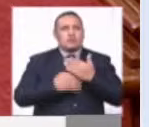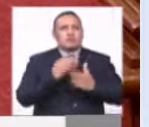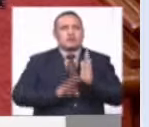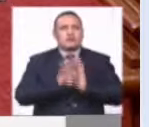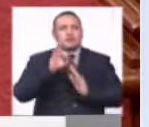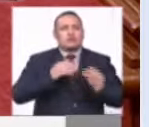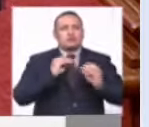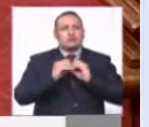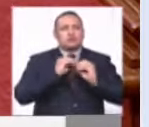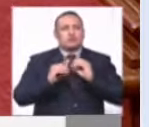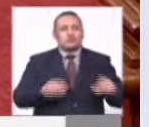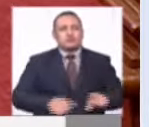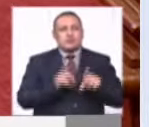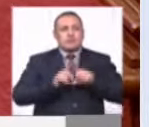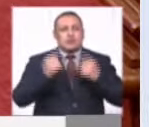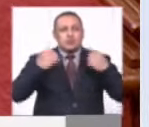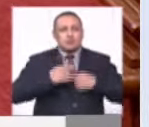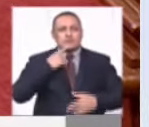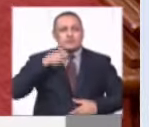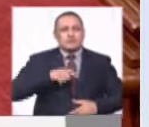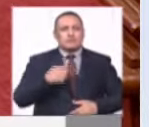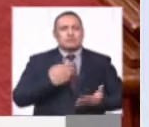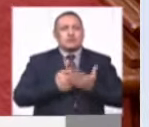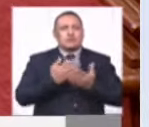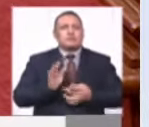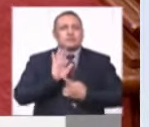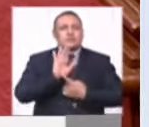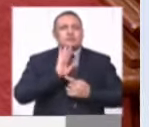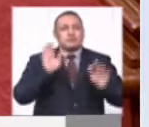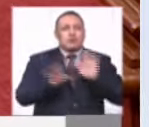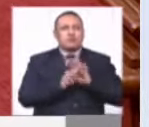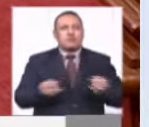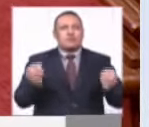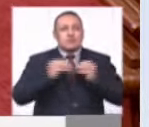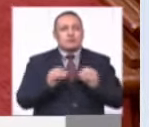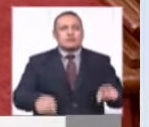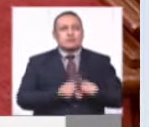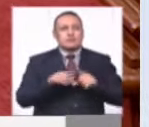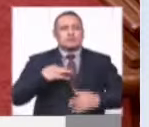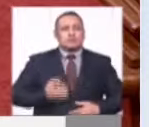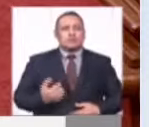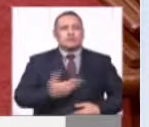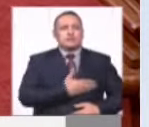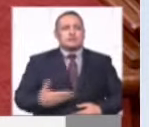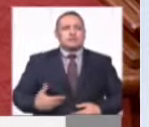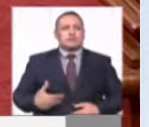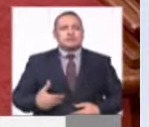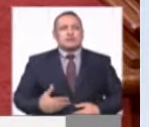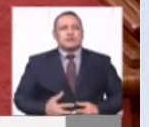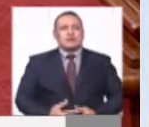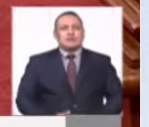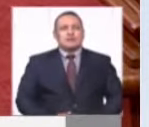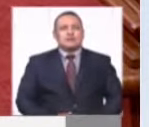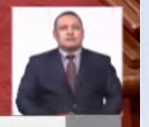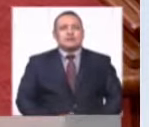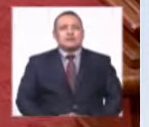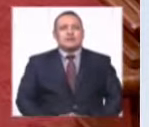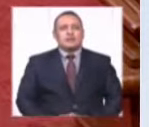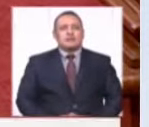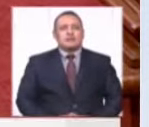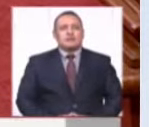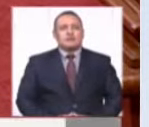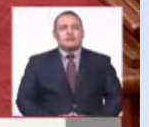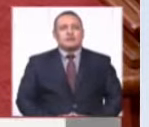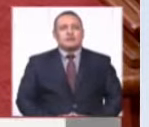creciendo modularmente según la demanda se plantee. Y adicionalmente esto, señor presidente, está... Un